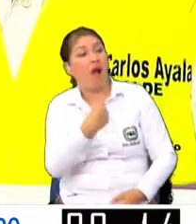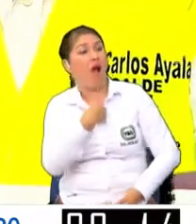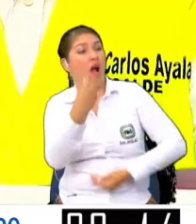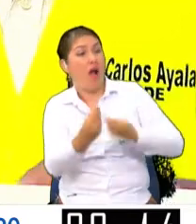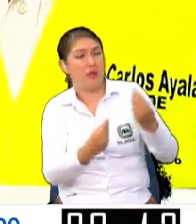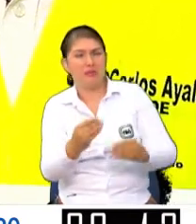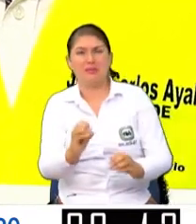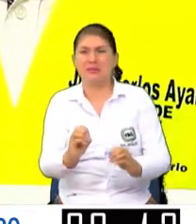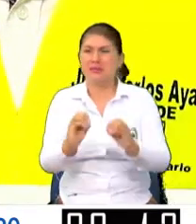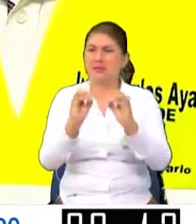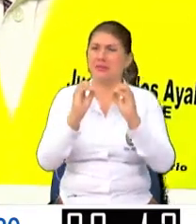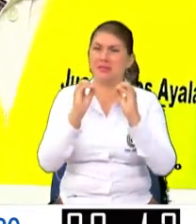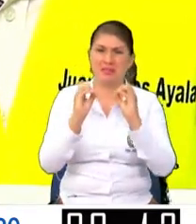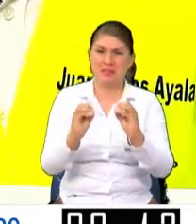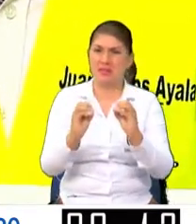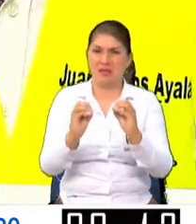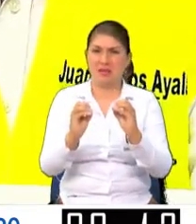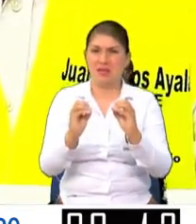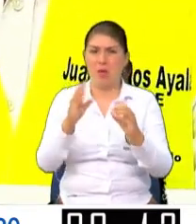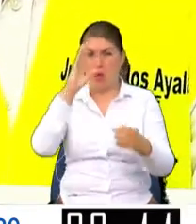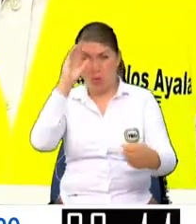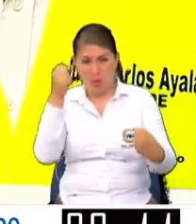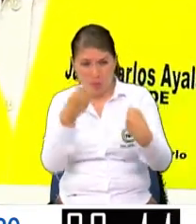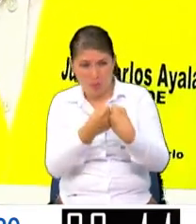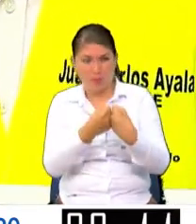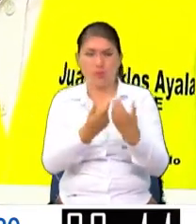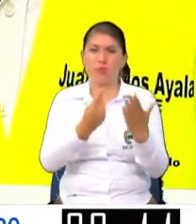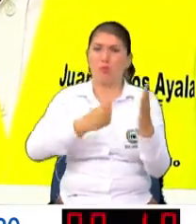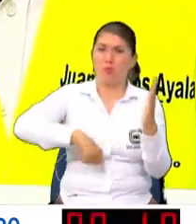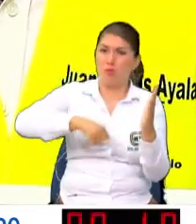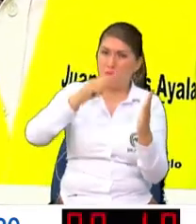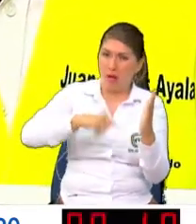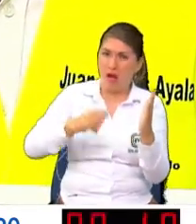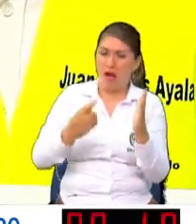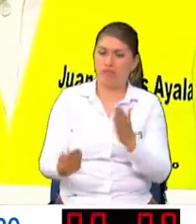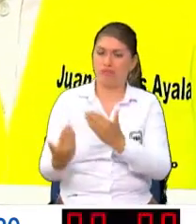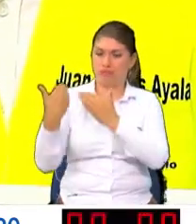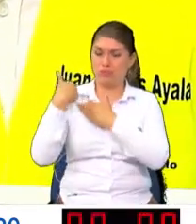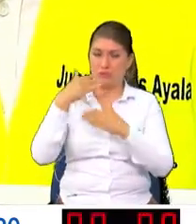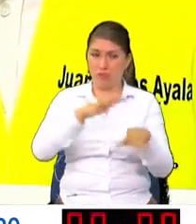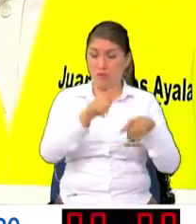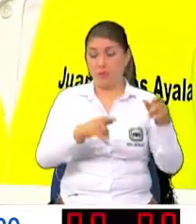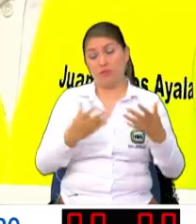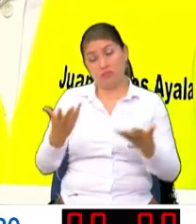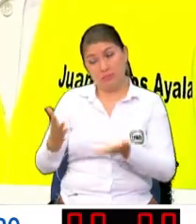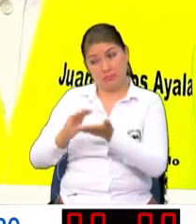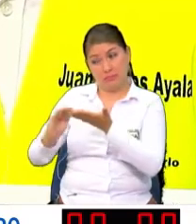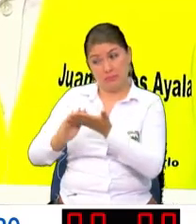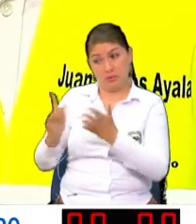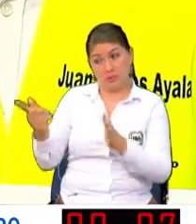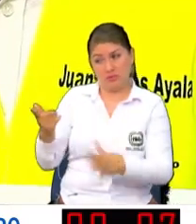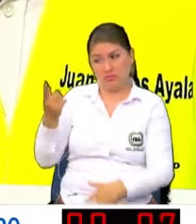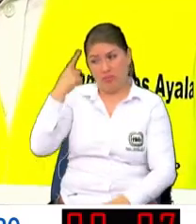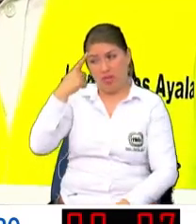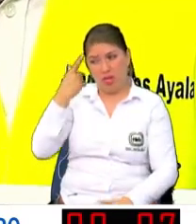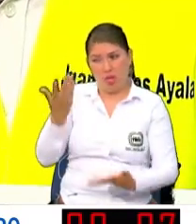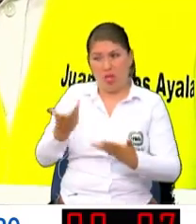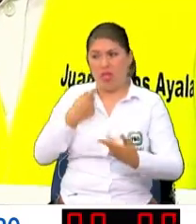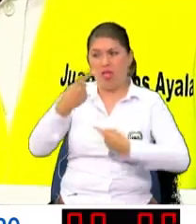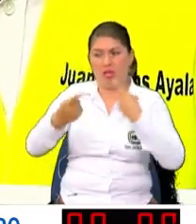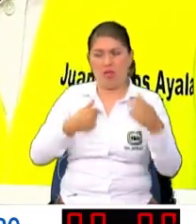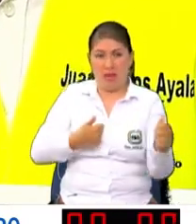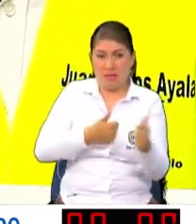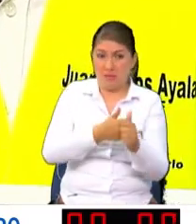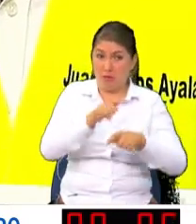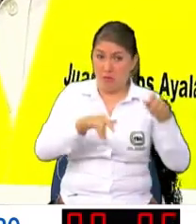ninguno de los de los convenios o contratos o asignaciones que tuvo el despacho así que perdóneme pero no sabe dónde fui asesor del